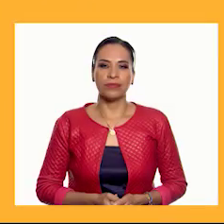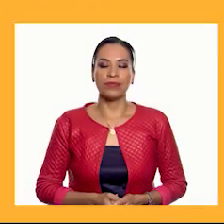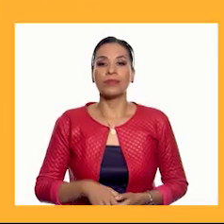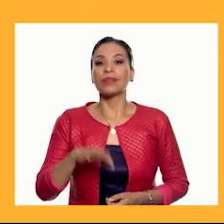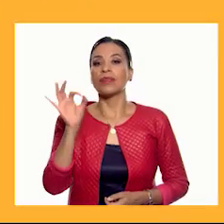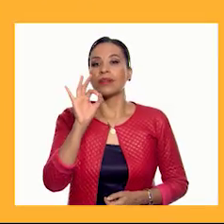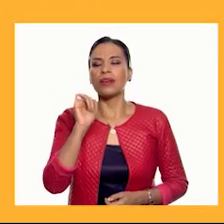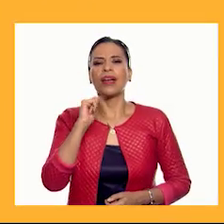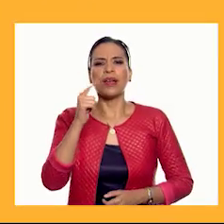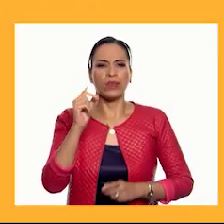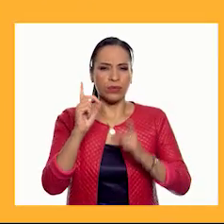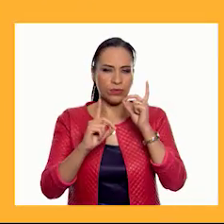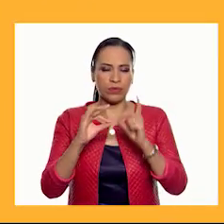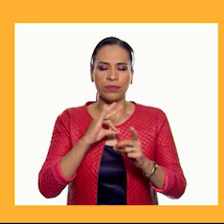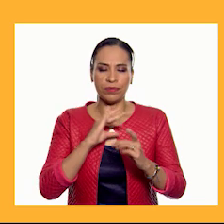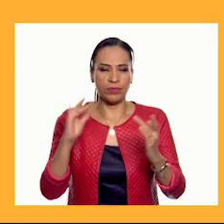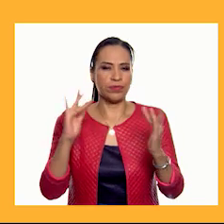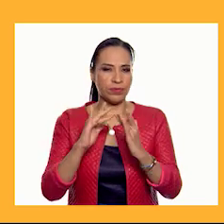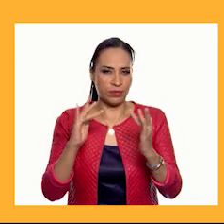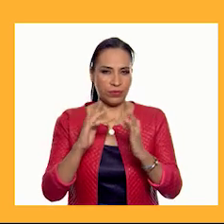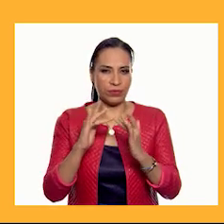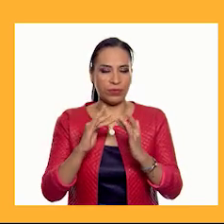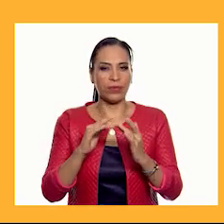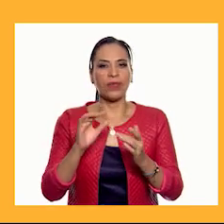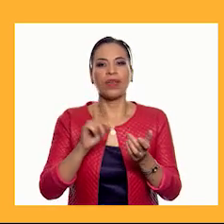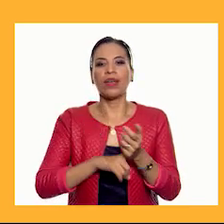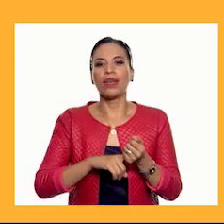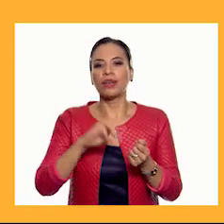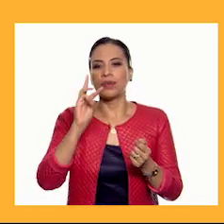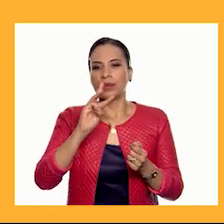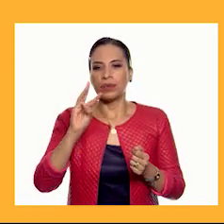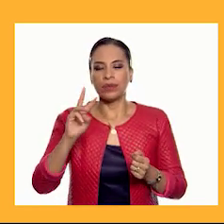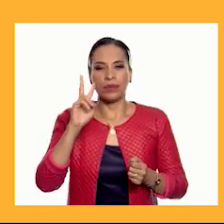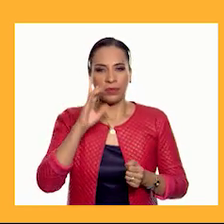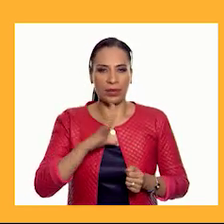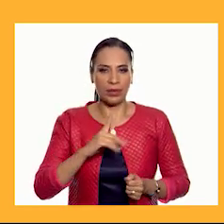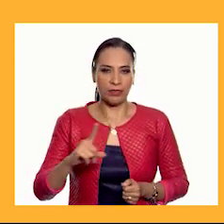Si tienes alguna duda, contáctanos. Página web,